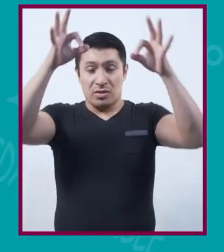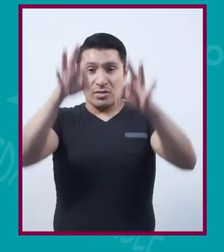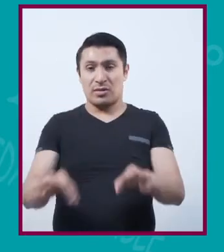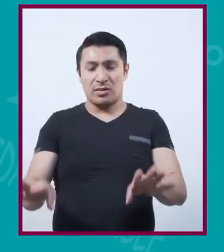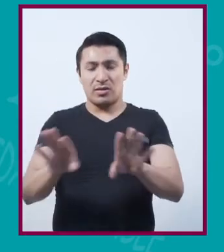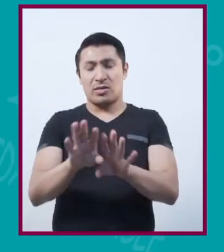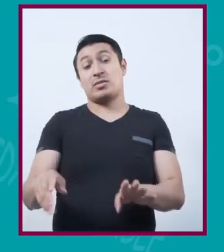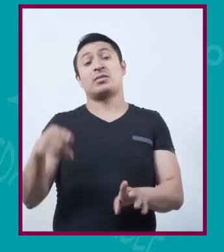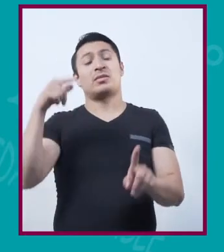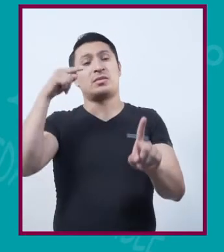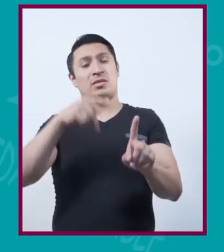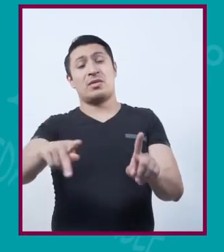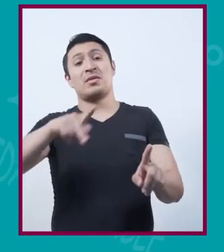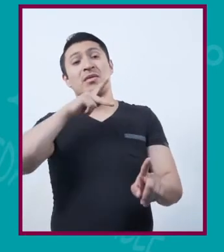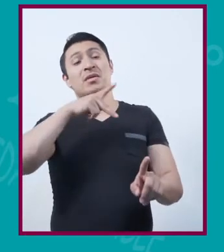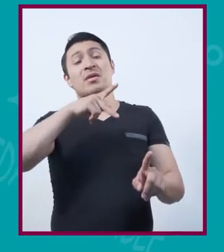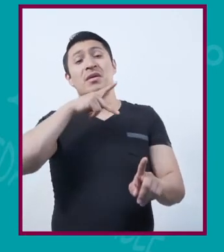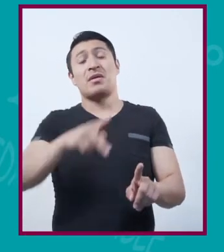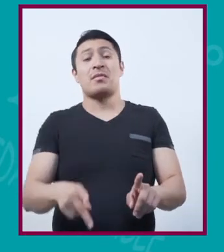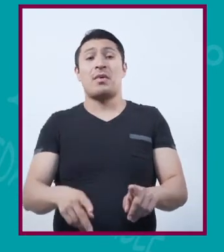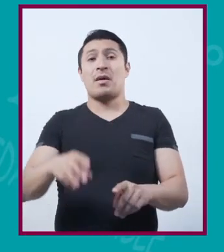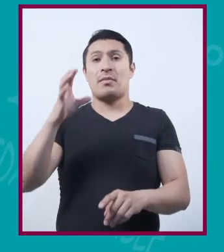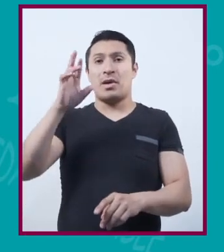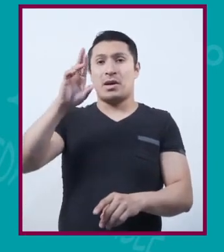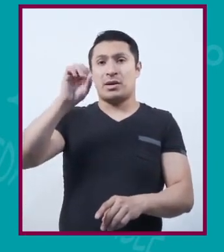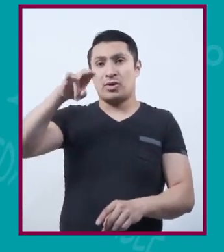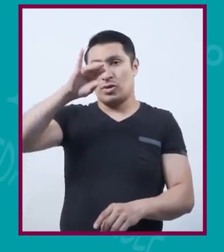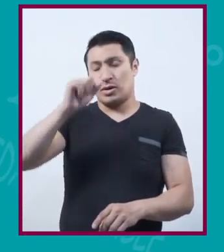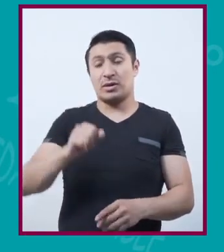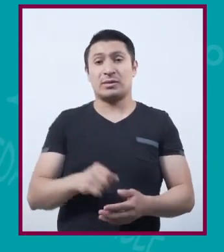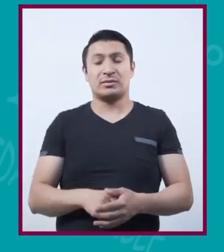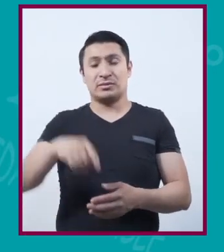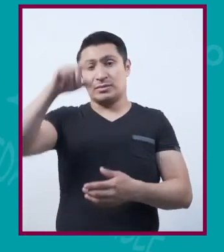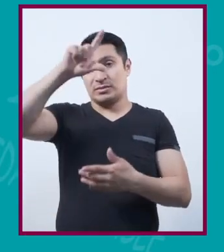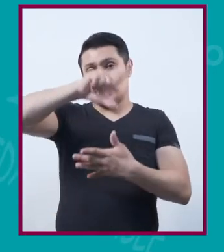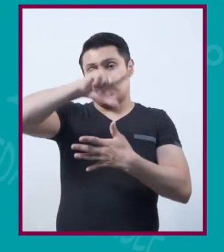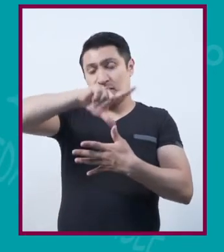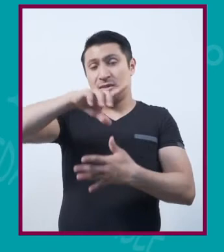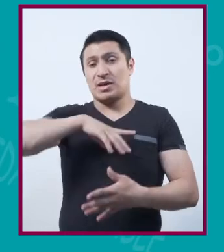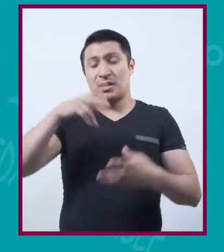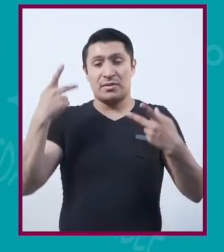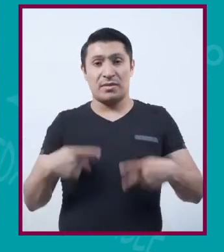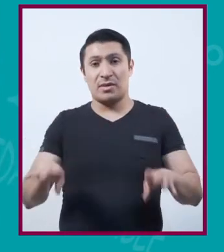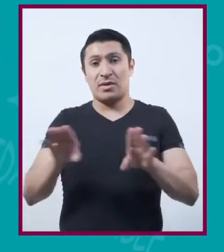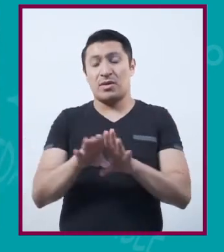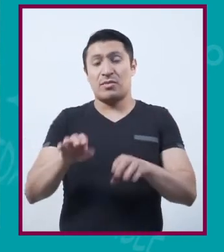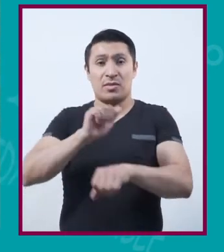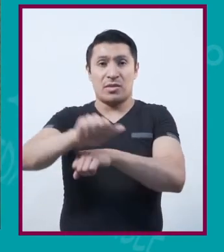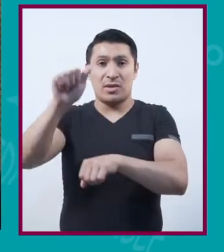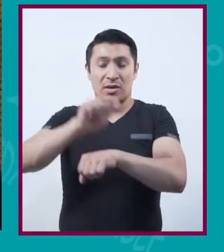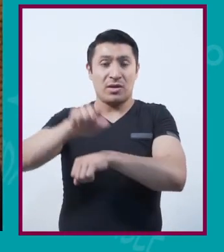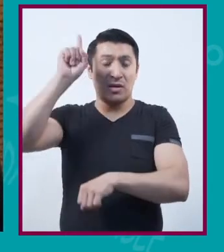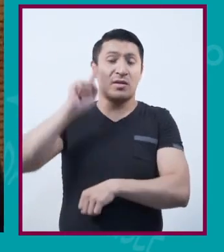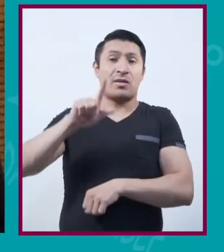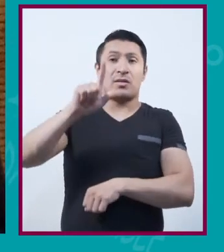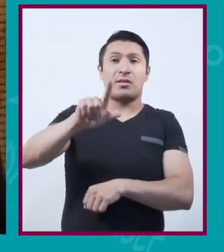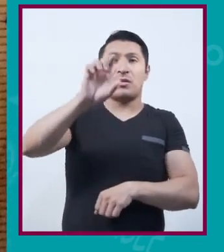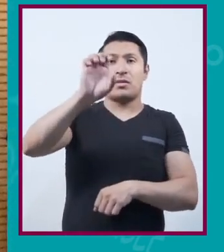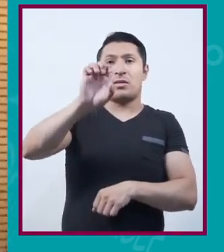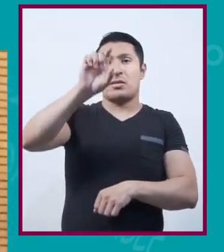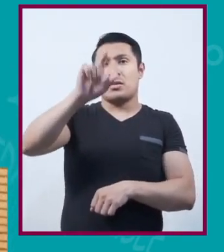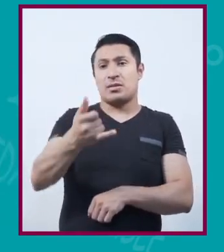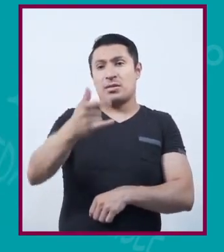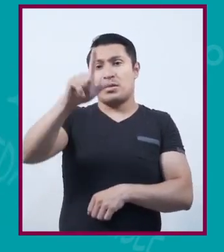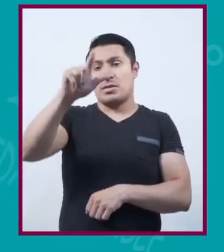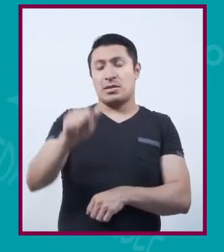producción e influencia fue considerado el padre de la crónica. En Latinoamérica encontramos cronistas como la argentina Leila